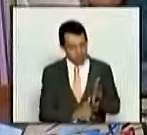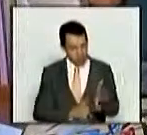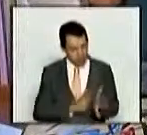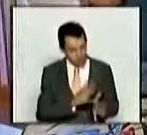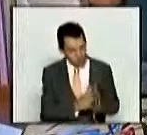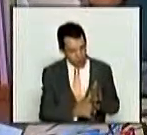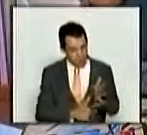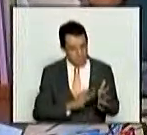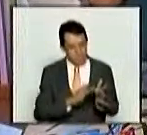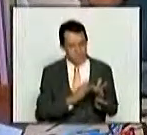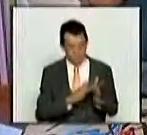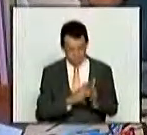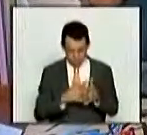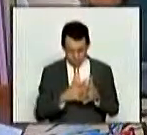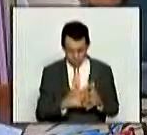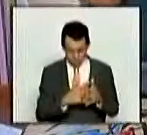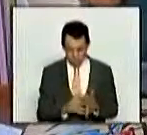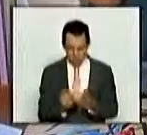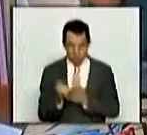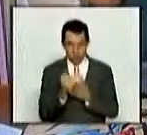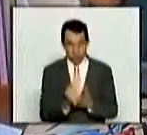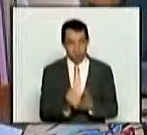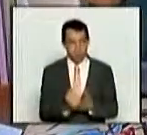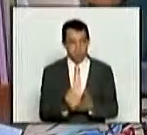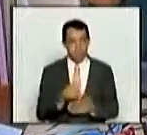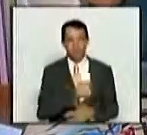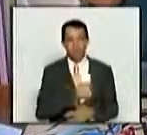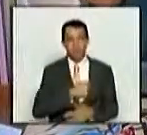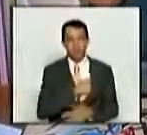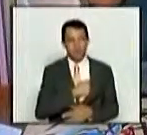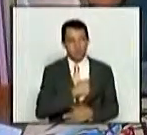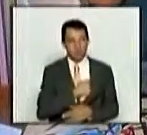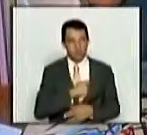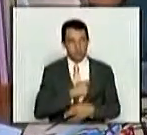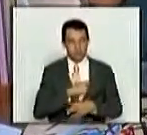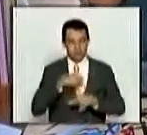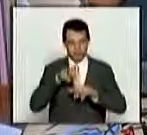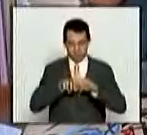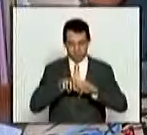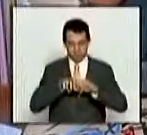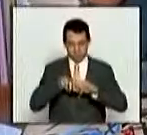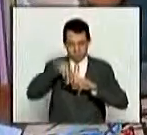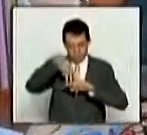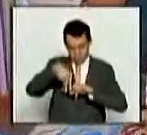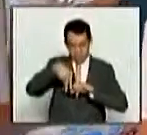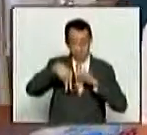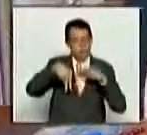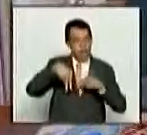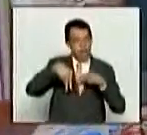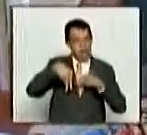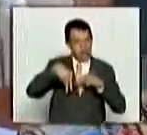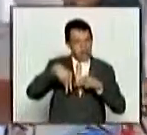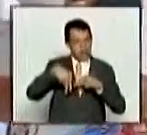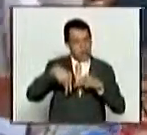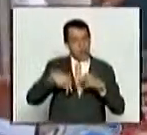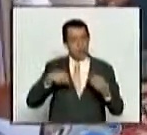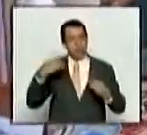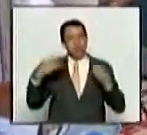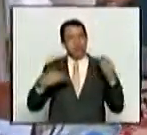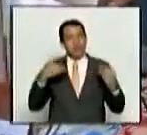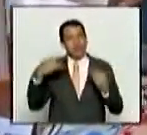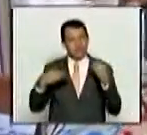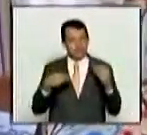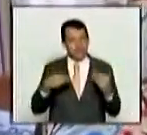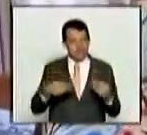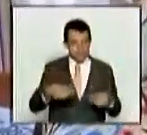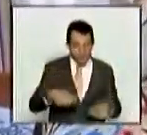llaman terapia ocupacional. Bájese por favor, José. Mauricio, si me retira un poco la cámara para que podamos hacer eso. Si usted necesitara coger algo del